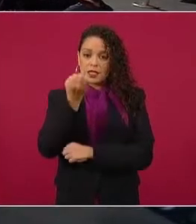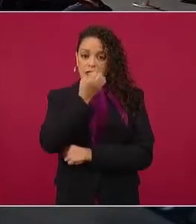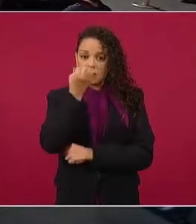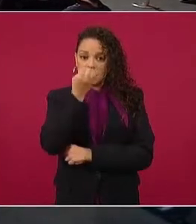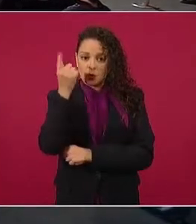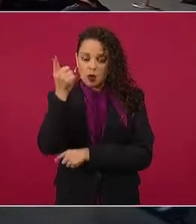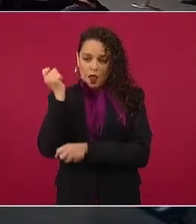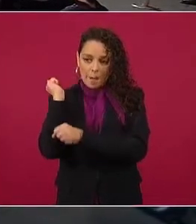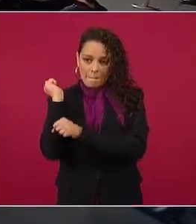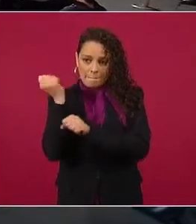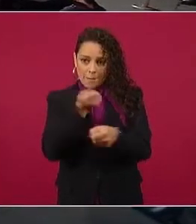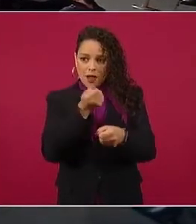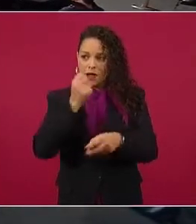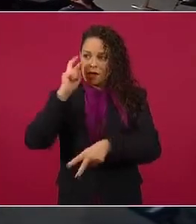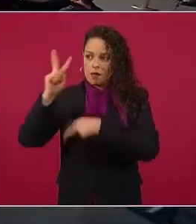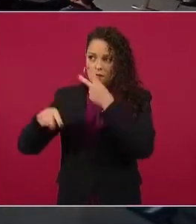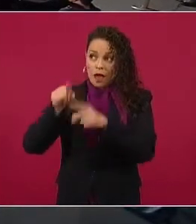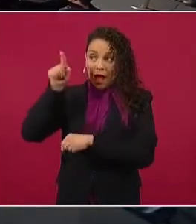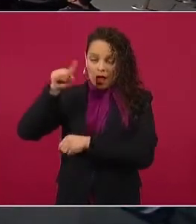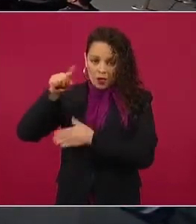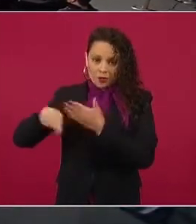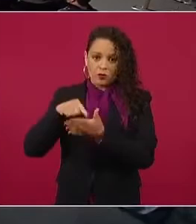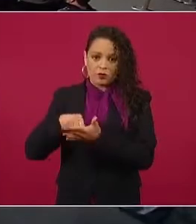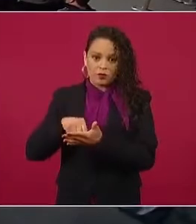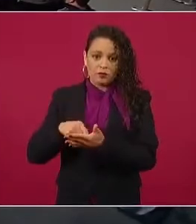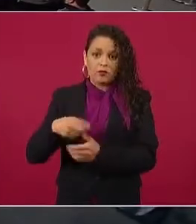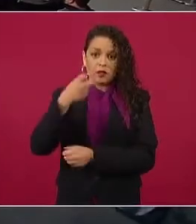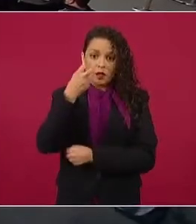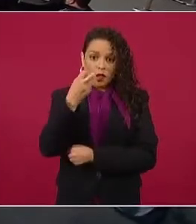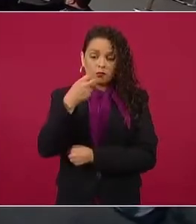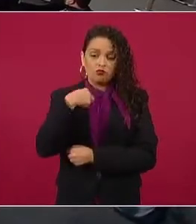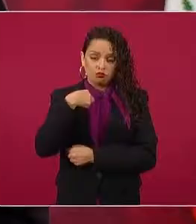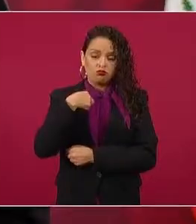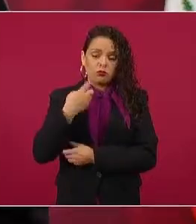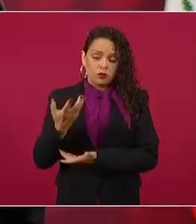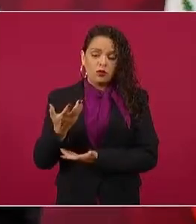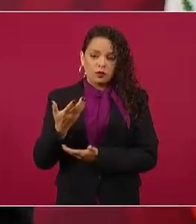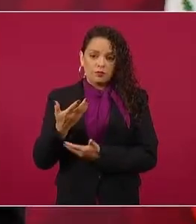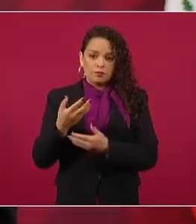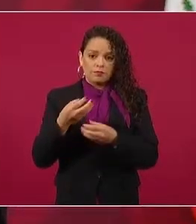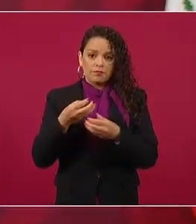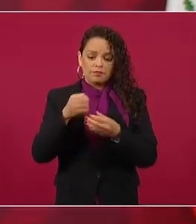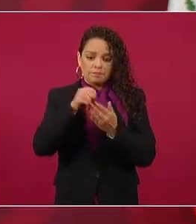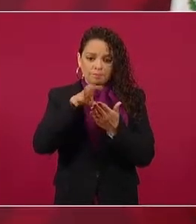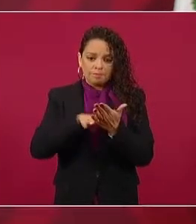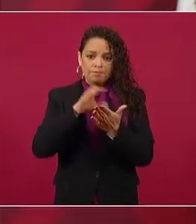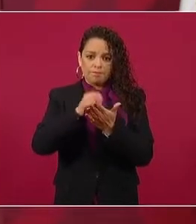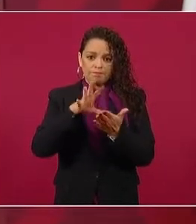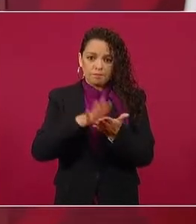de béisbol de Obregón. Ese es el programa y nos regresamos de Obregón.